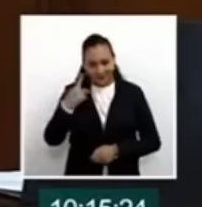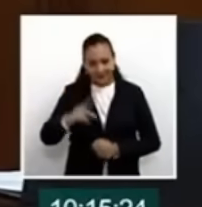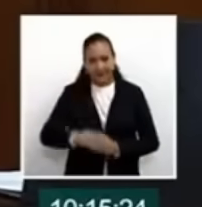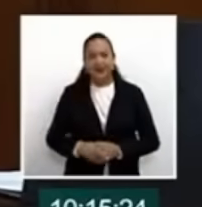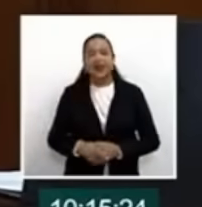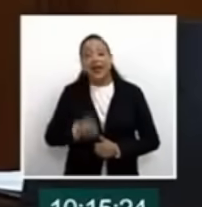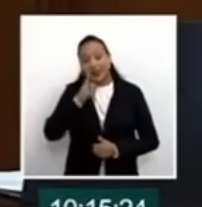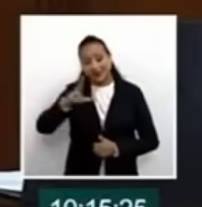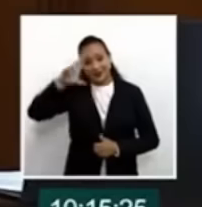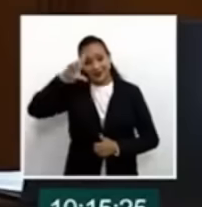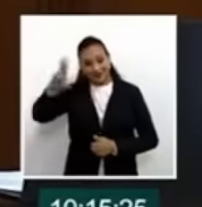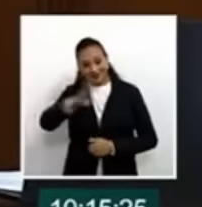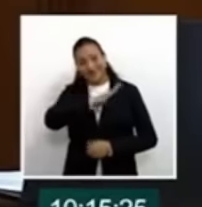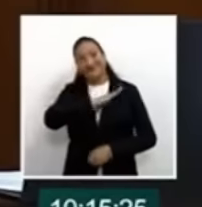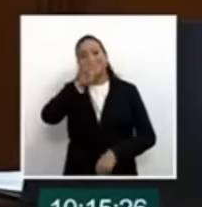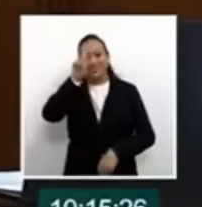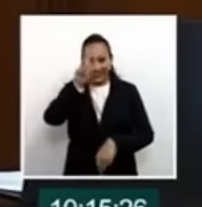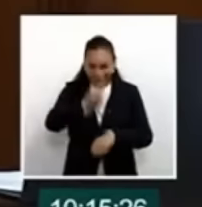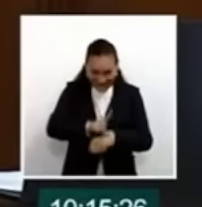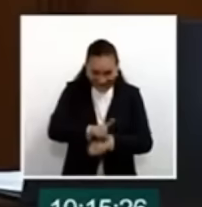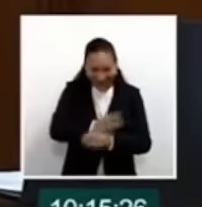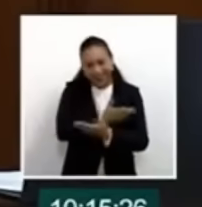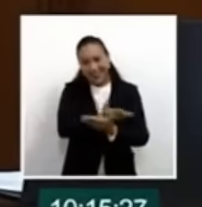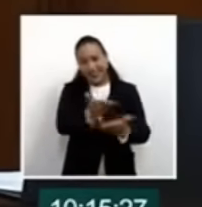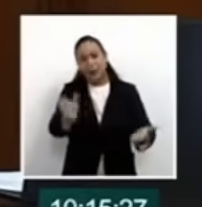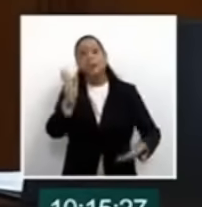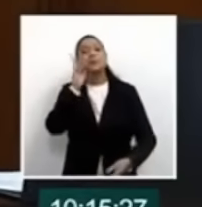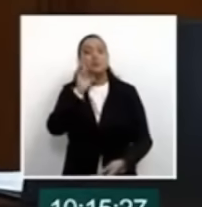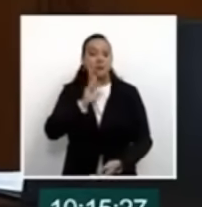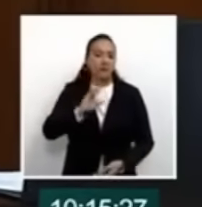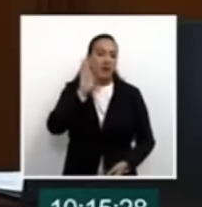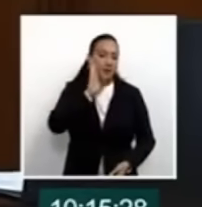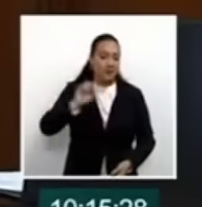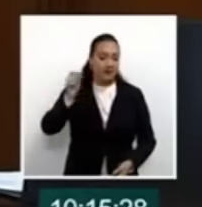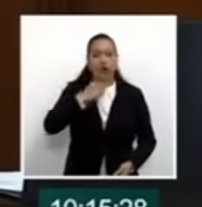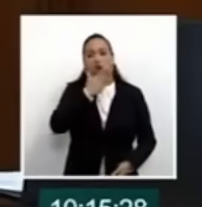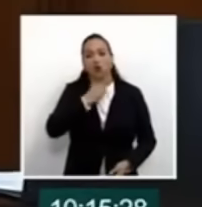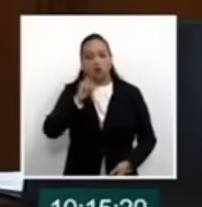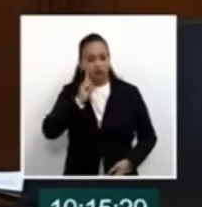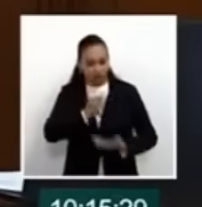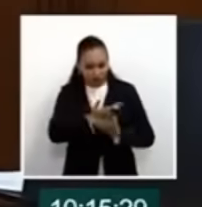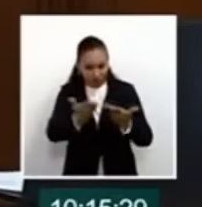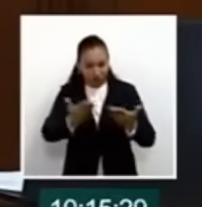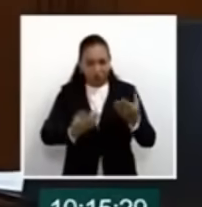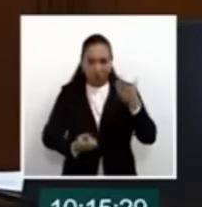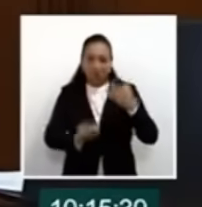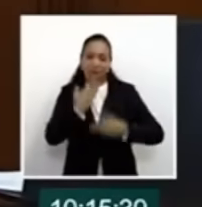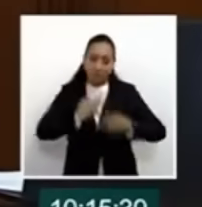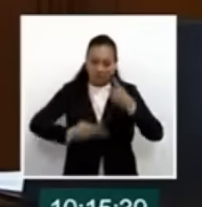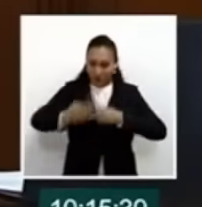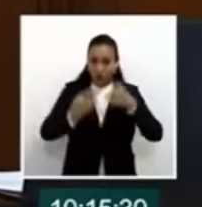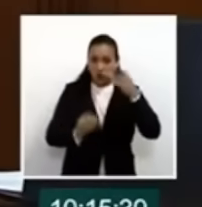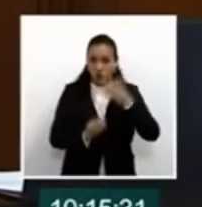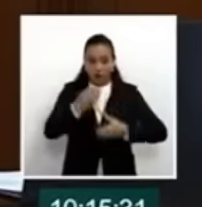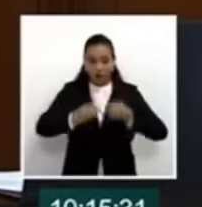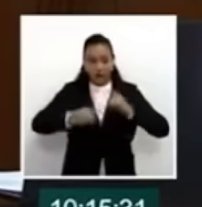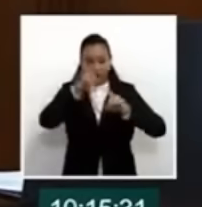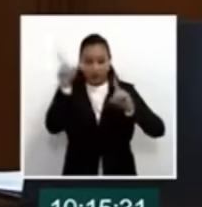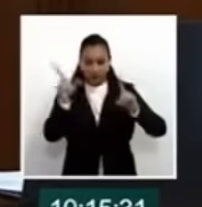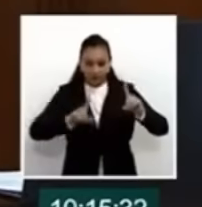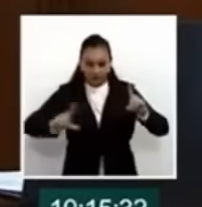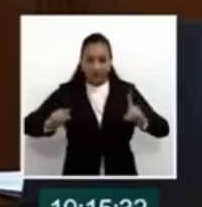Pues buenos días a todos y a todas. Buenos días, ministras y ministros de este nuevo pleno de la Suprema Corte de Justicia de la